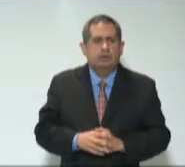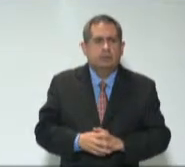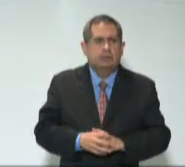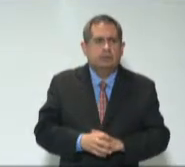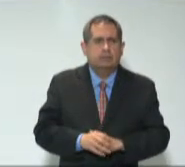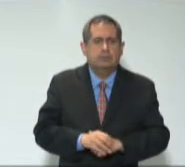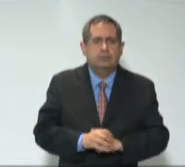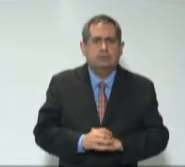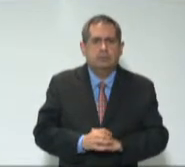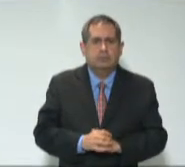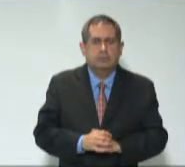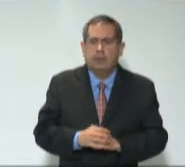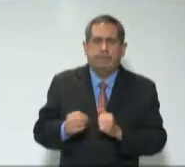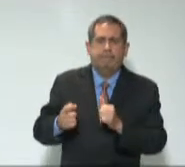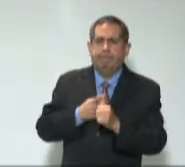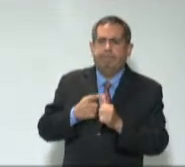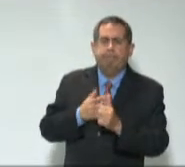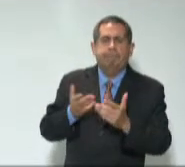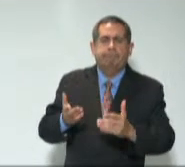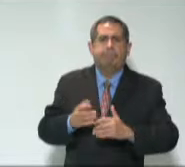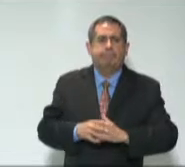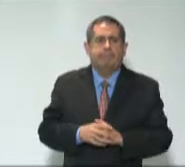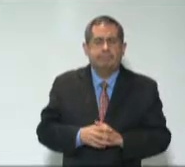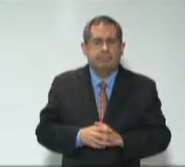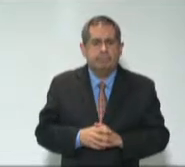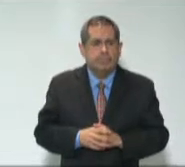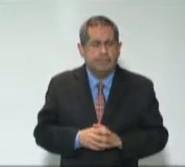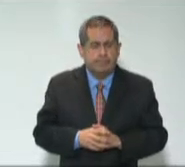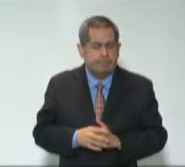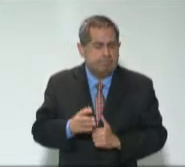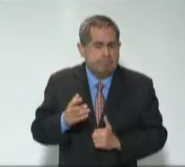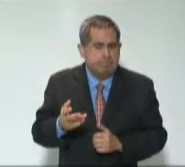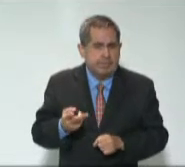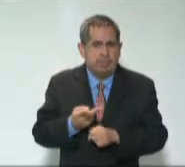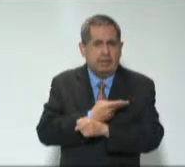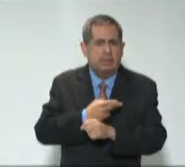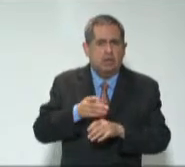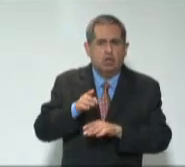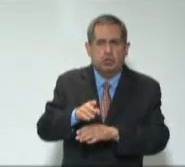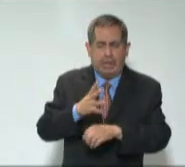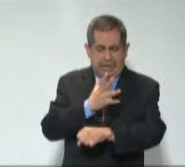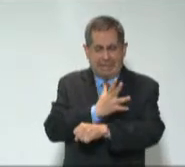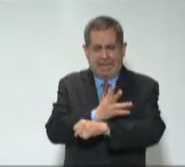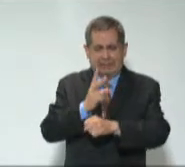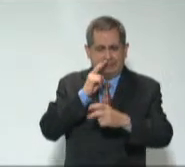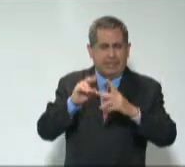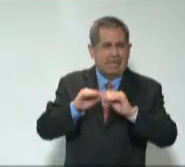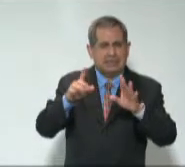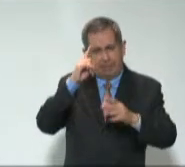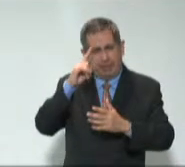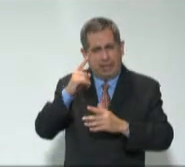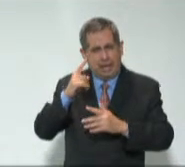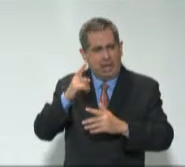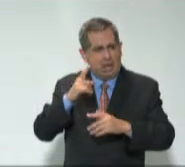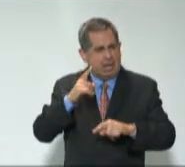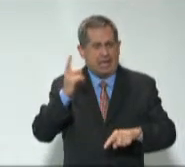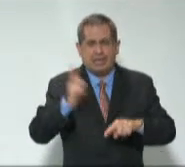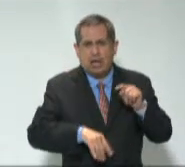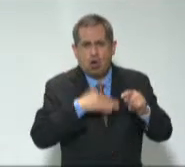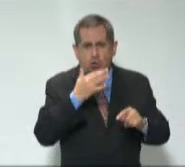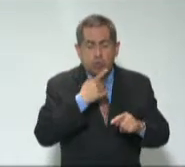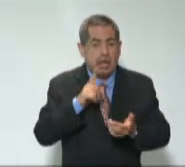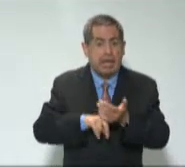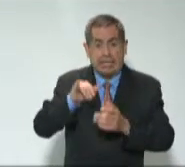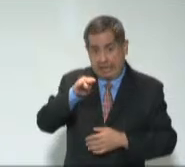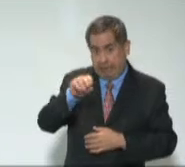e primero qué estaba pasando en materia de transparencia y combate a la corrupción en el seguro